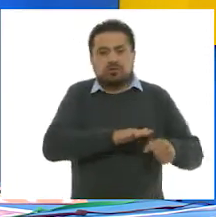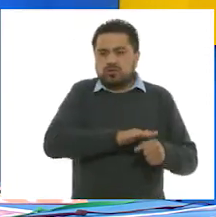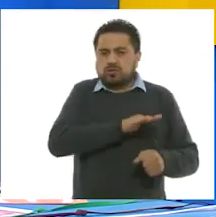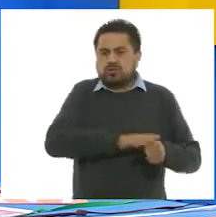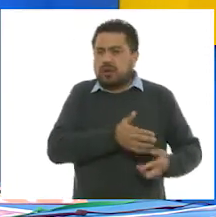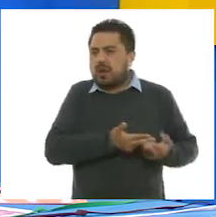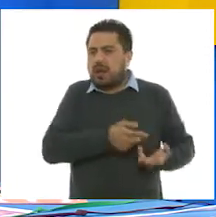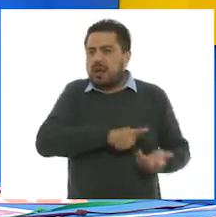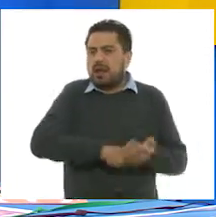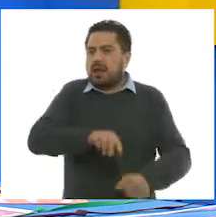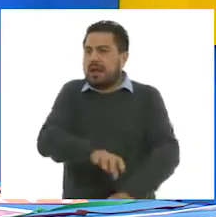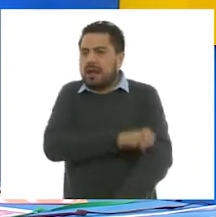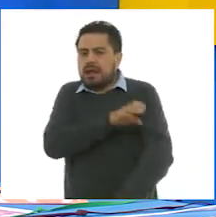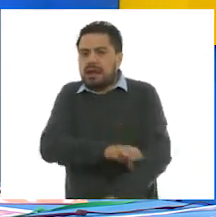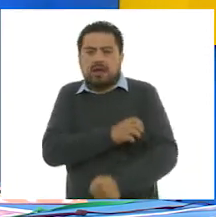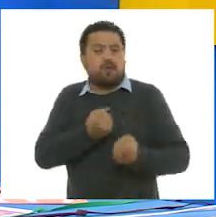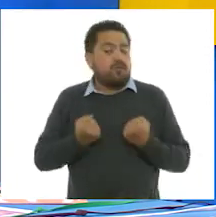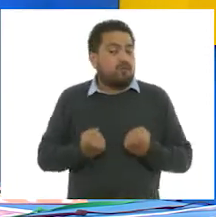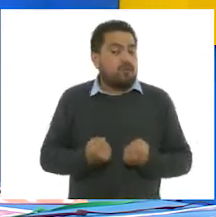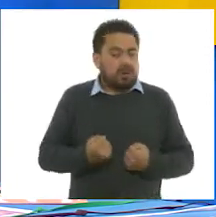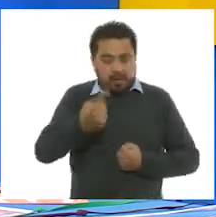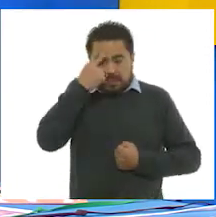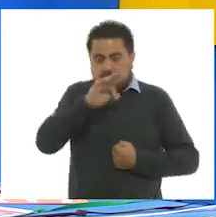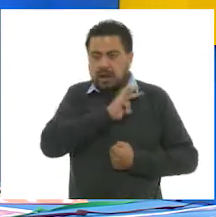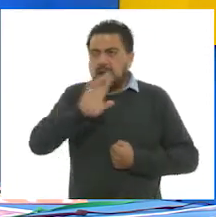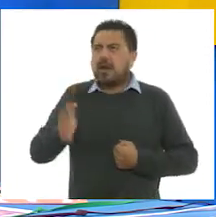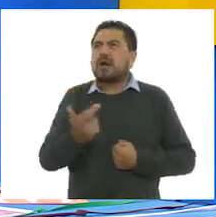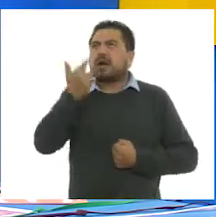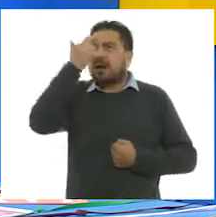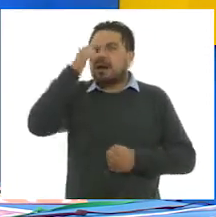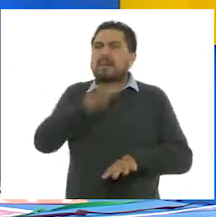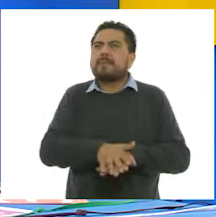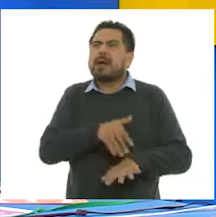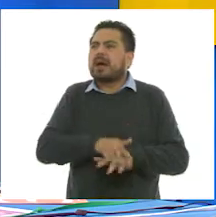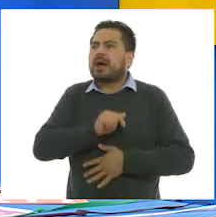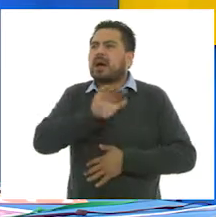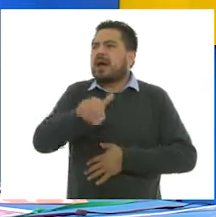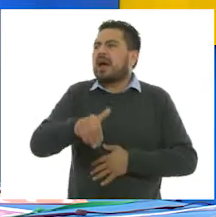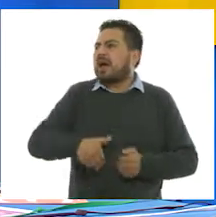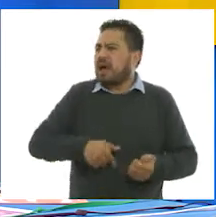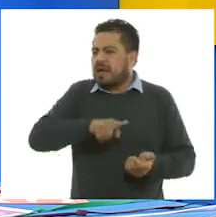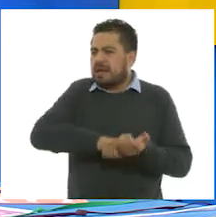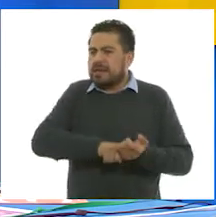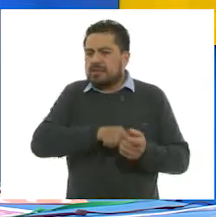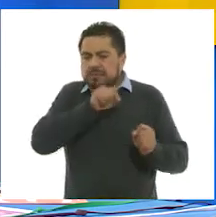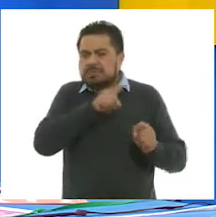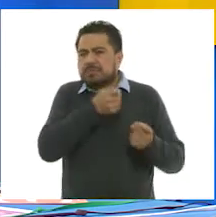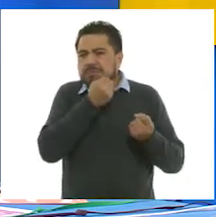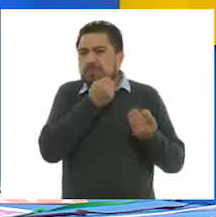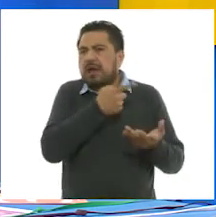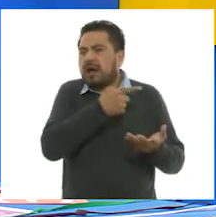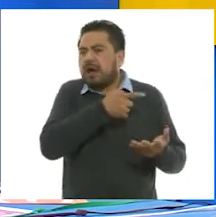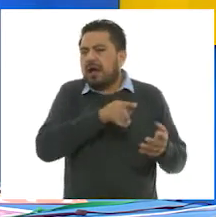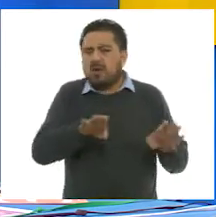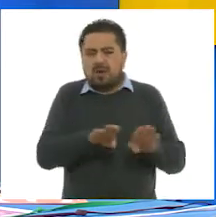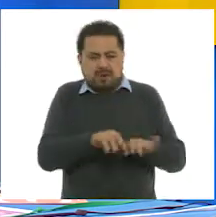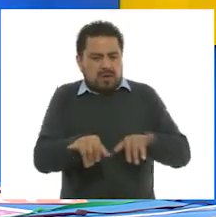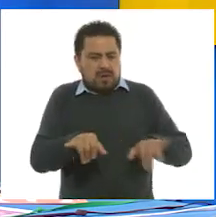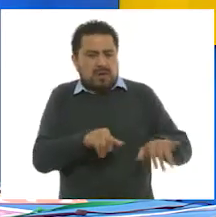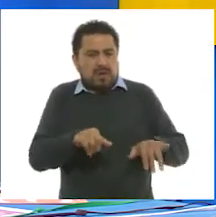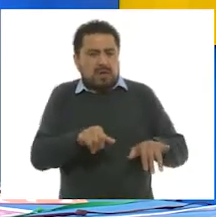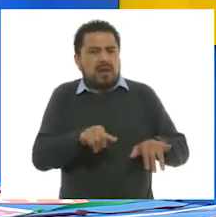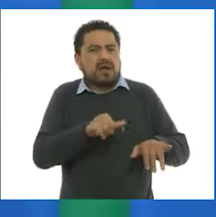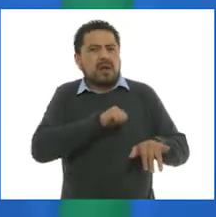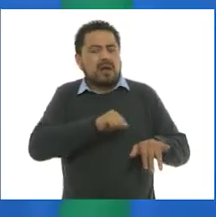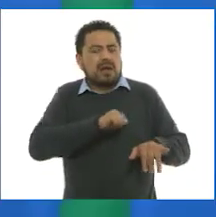suficiente de energía y fortaleza para recorrer a pie el accidentado, pero a la vez extraordinario, territorio de los